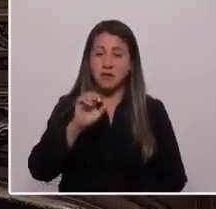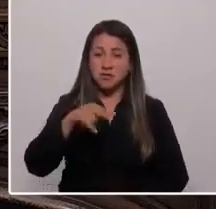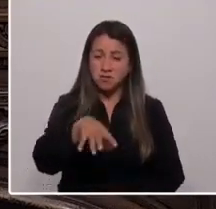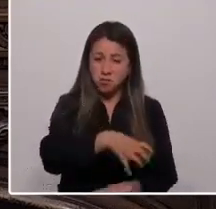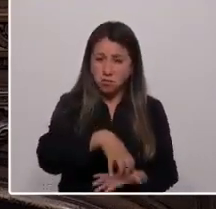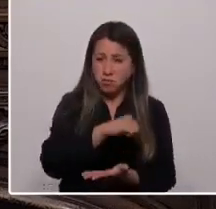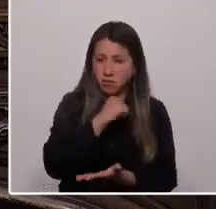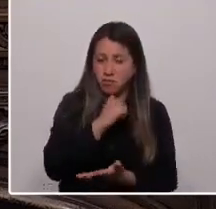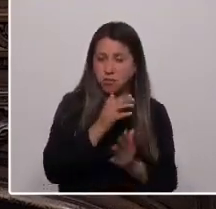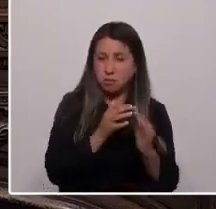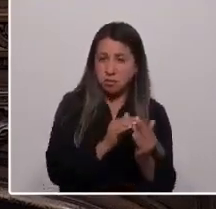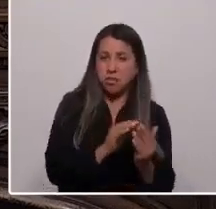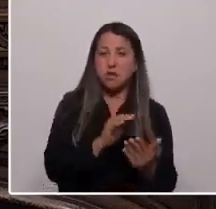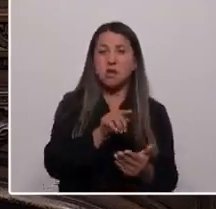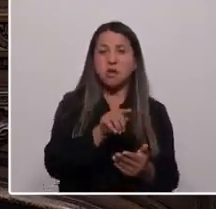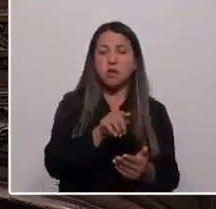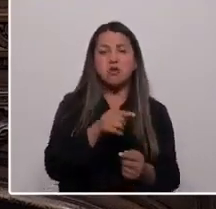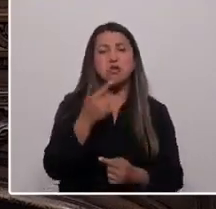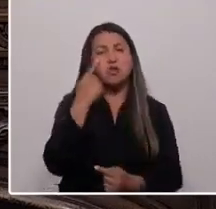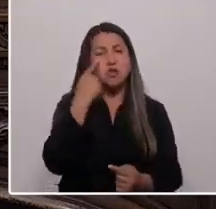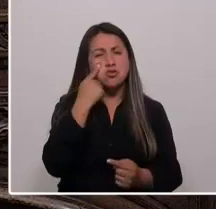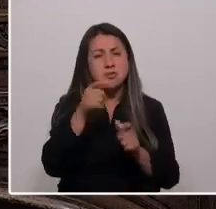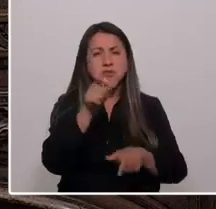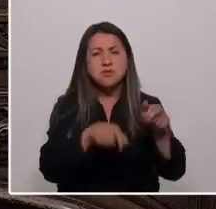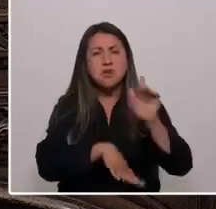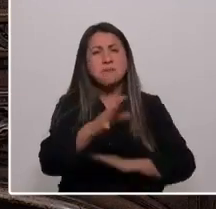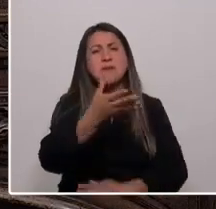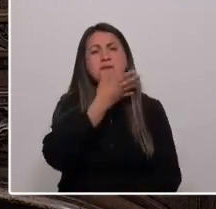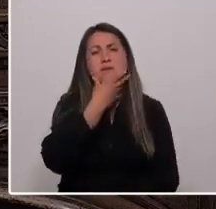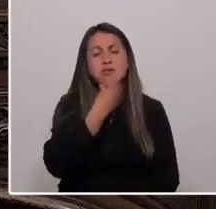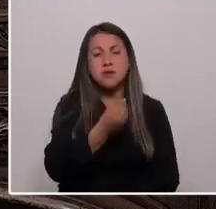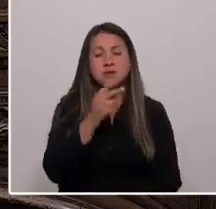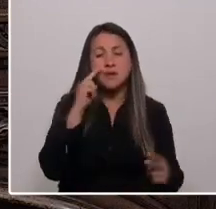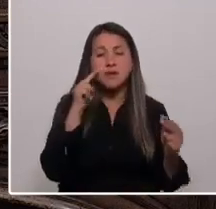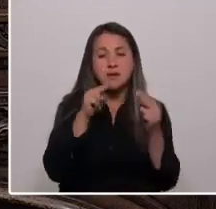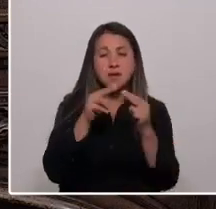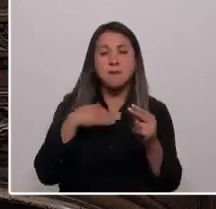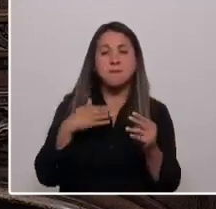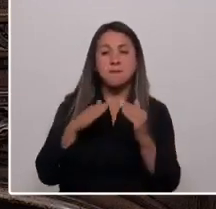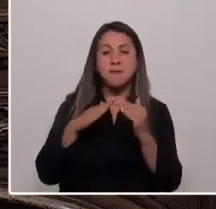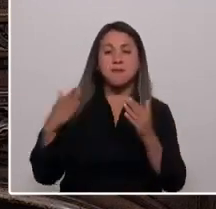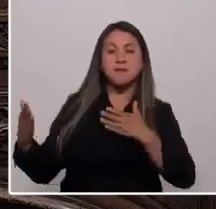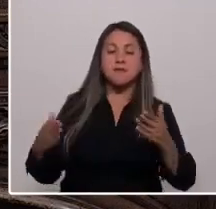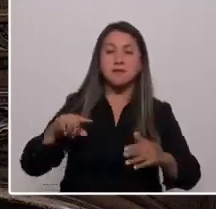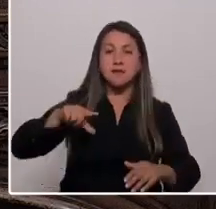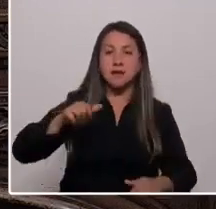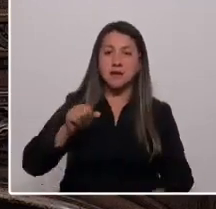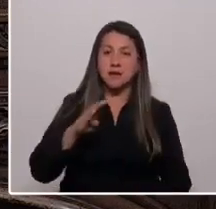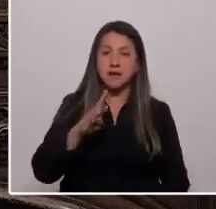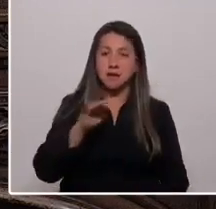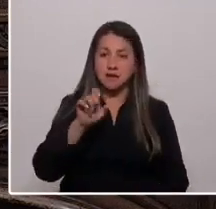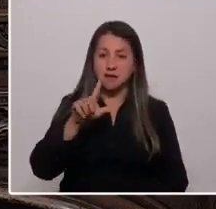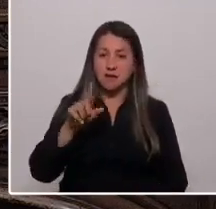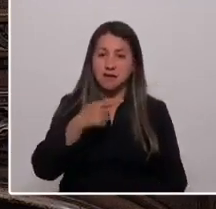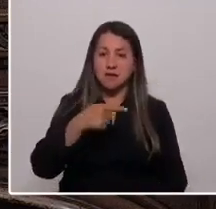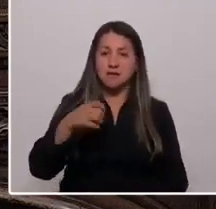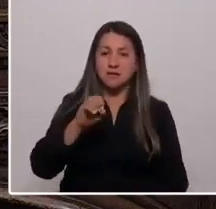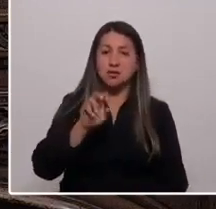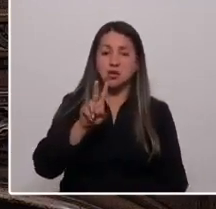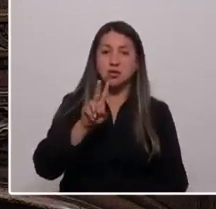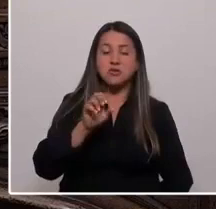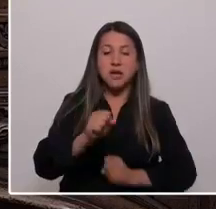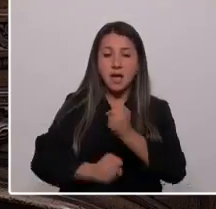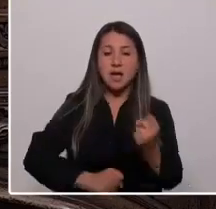las mujeres más maravillosas del mundo mi vecina gabriela vídeos 102 años 102